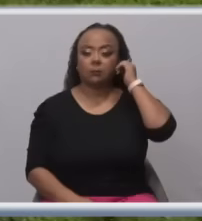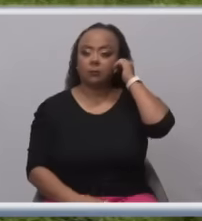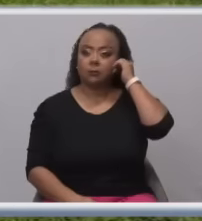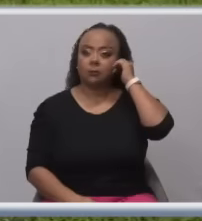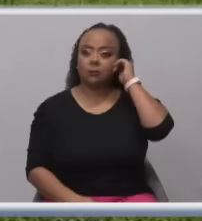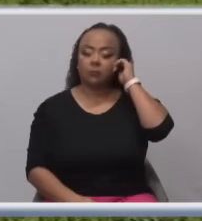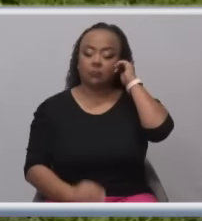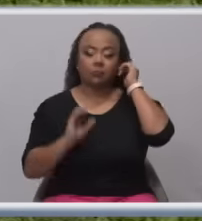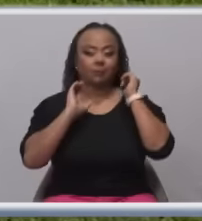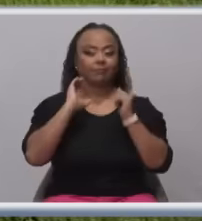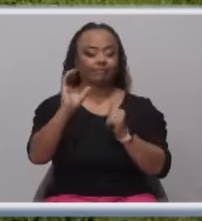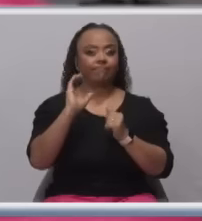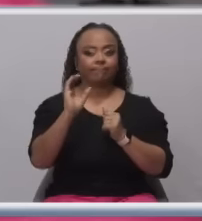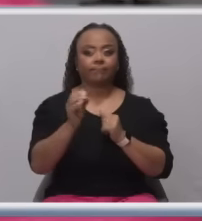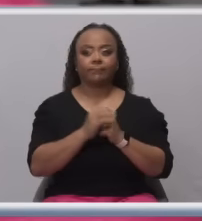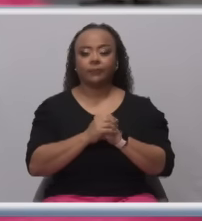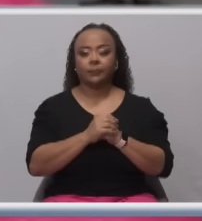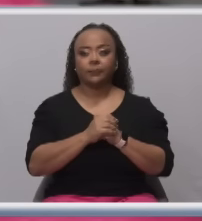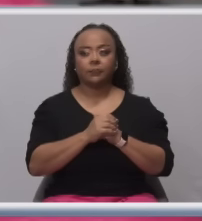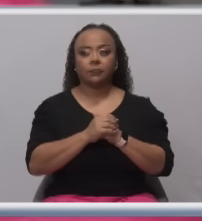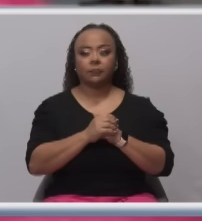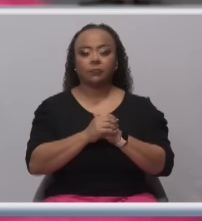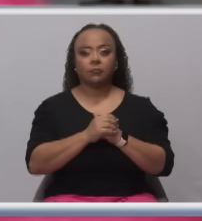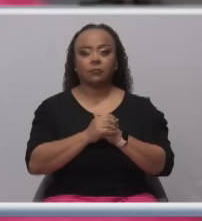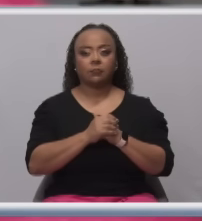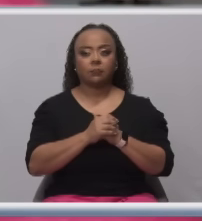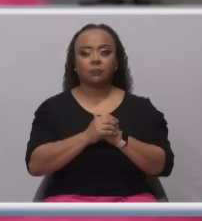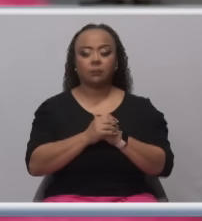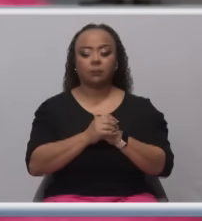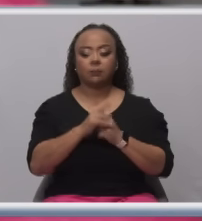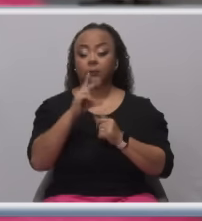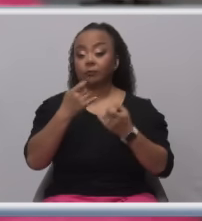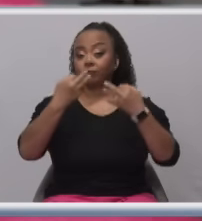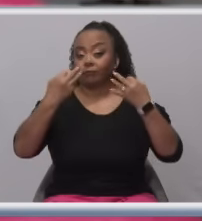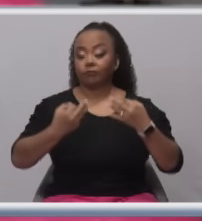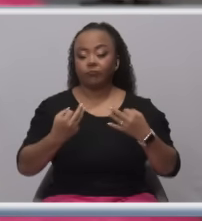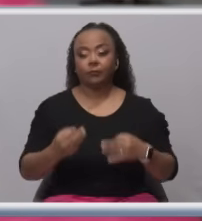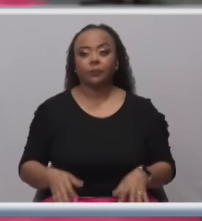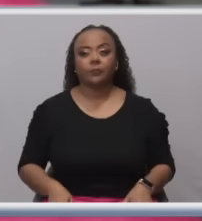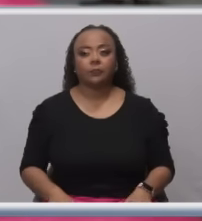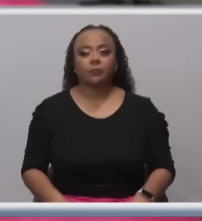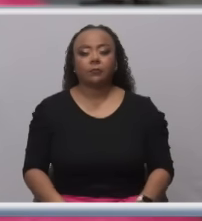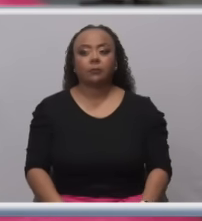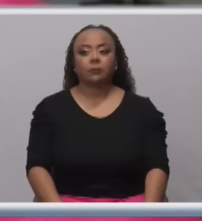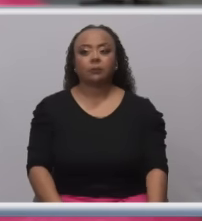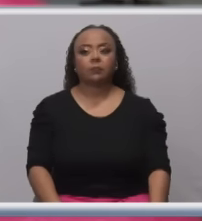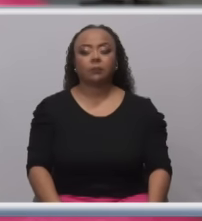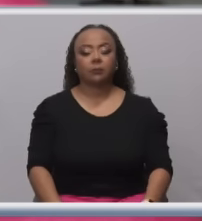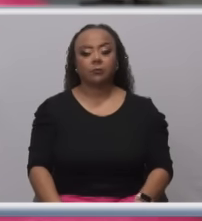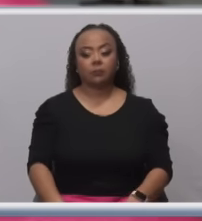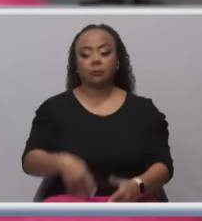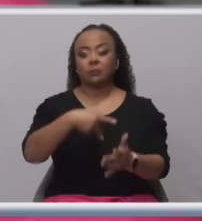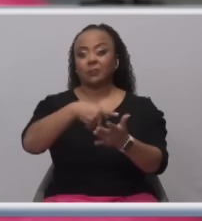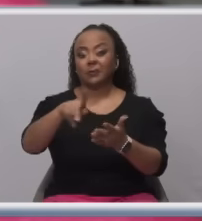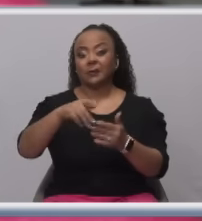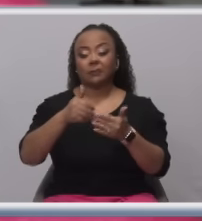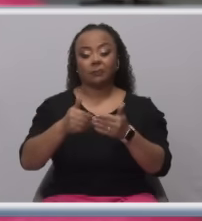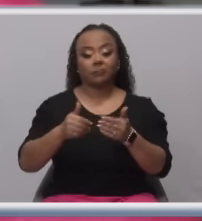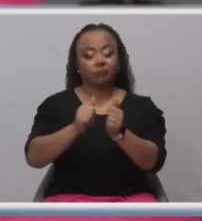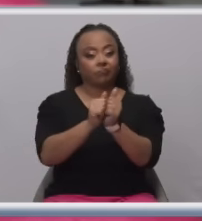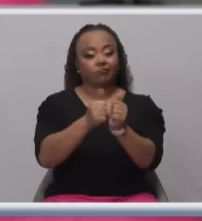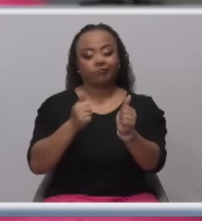salarios que no no sean este los salarios no están al día pagan muy tarde